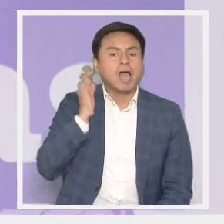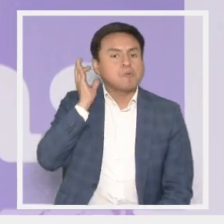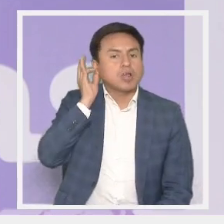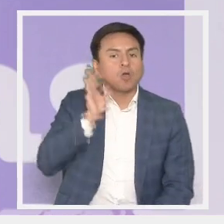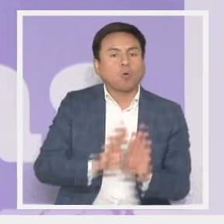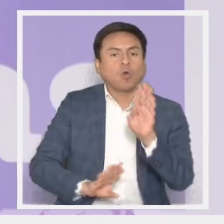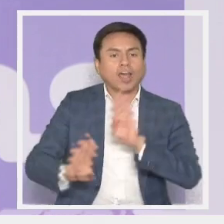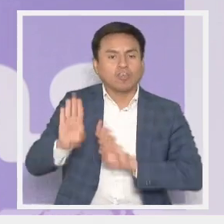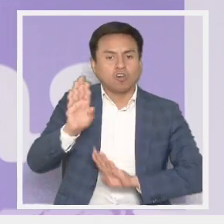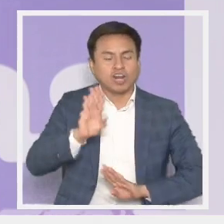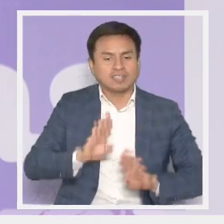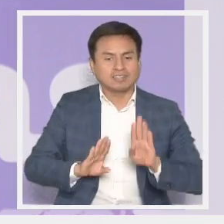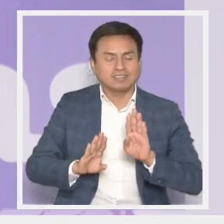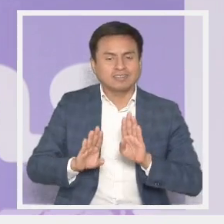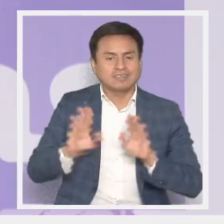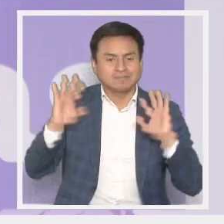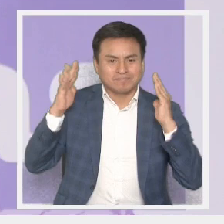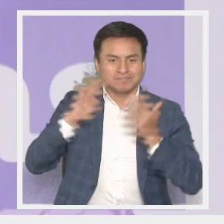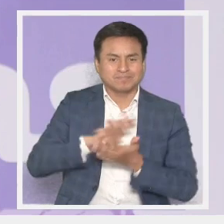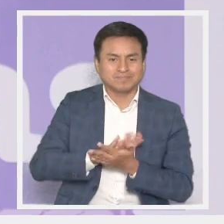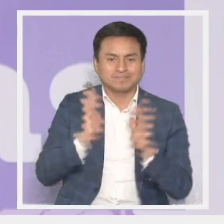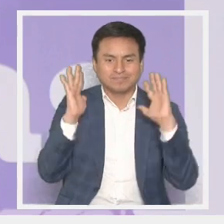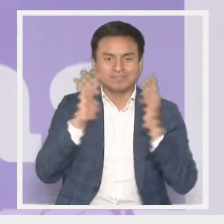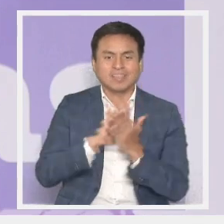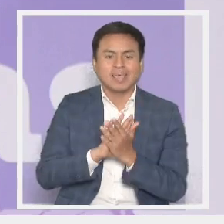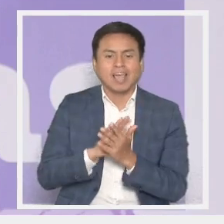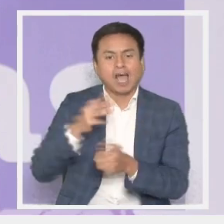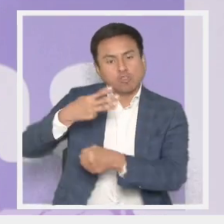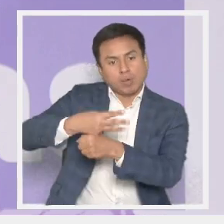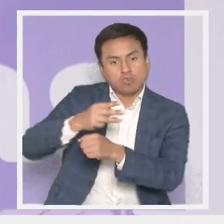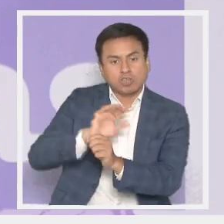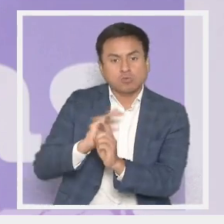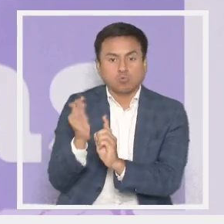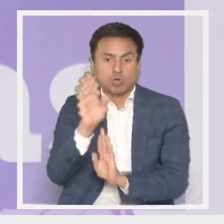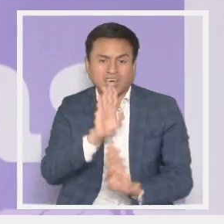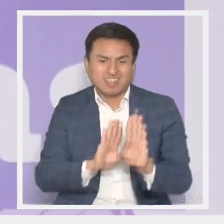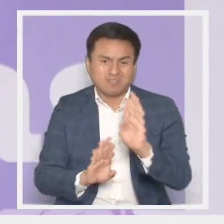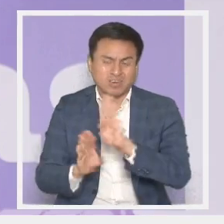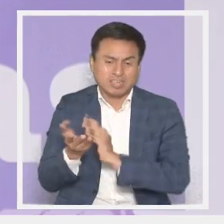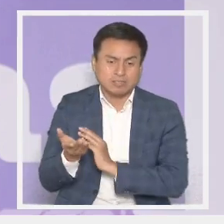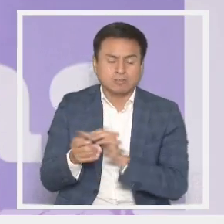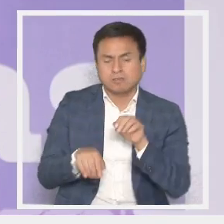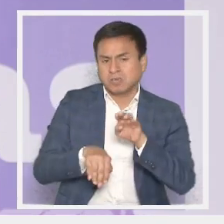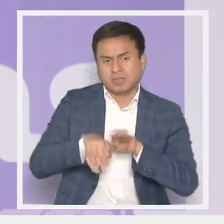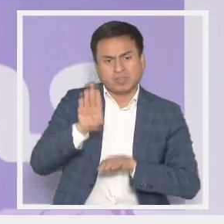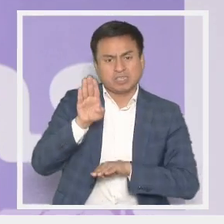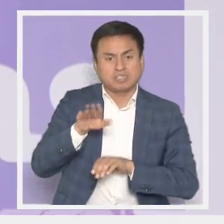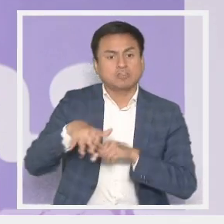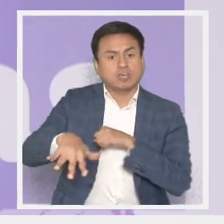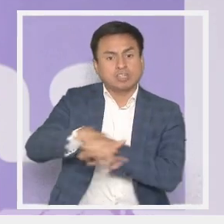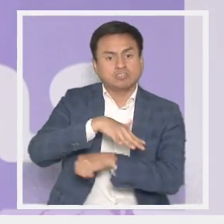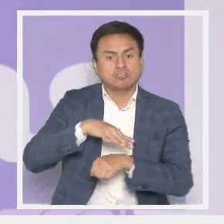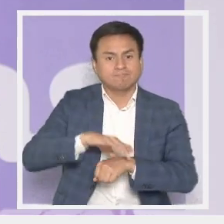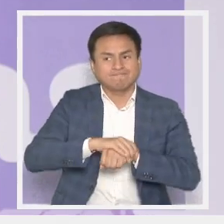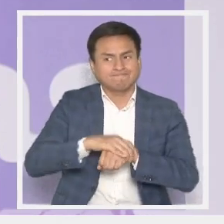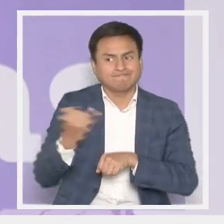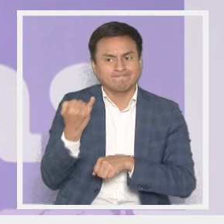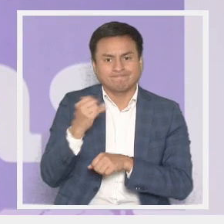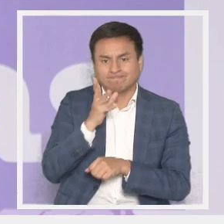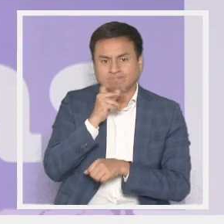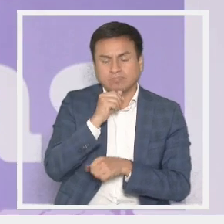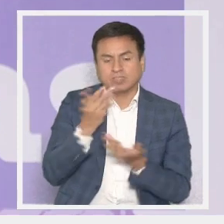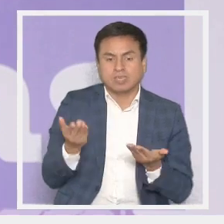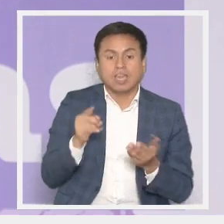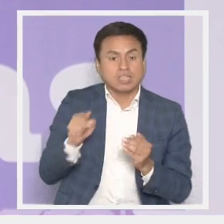mujeres cuidadoras de adultos mayores que muchas veces están en situación de dependencia y